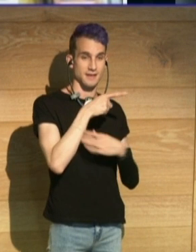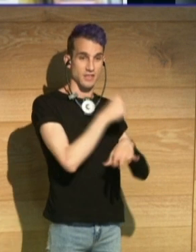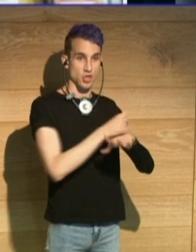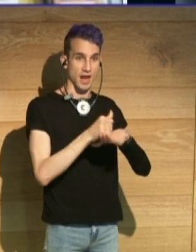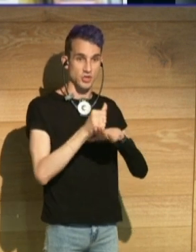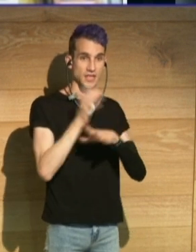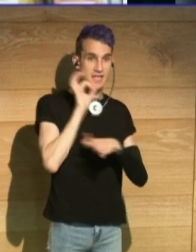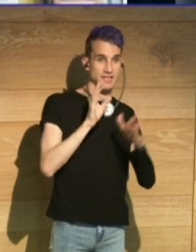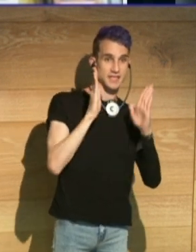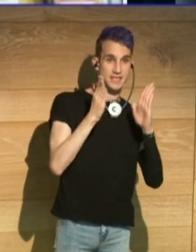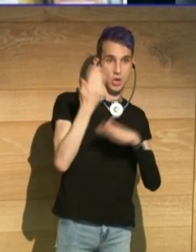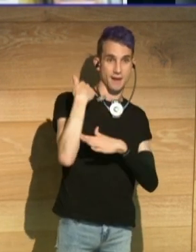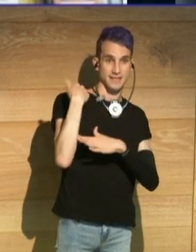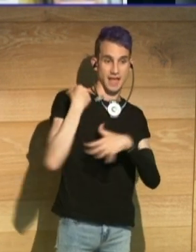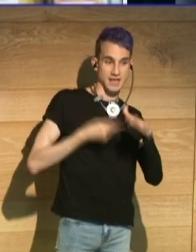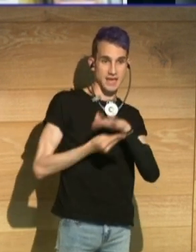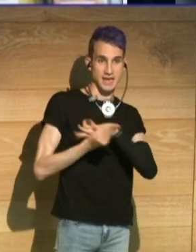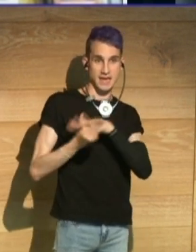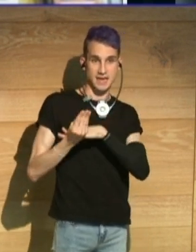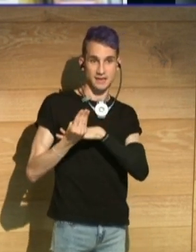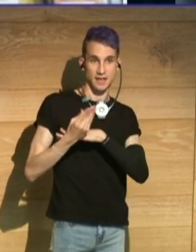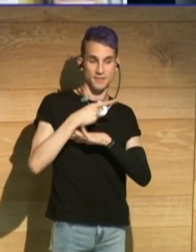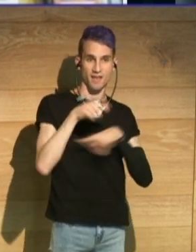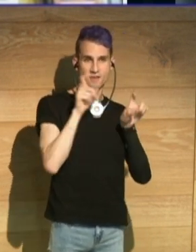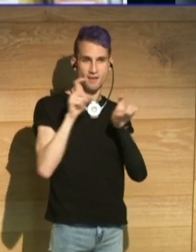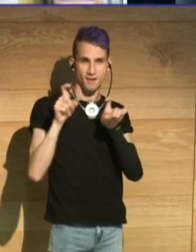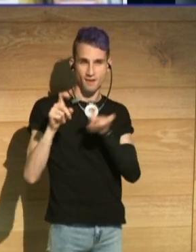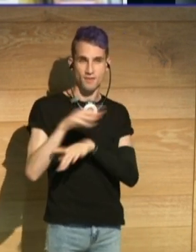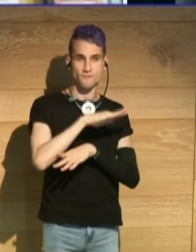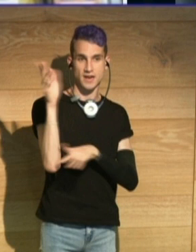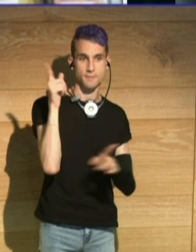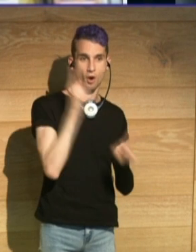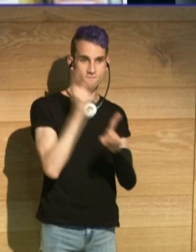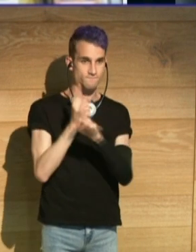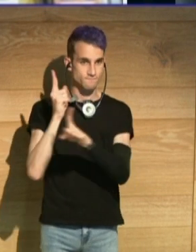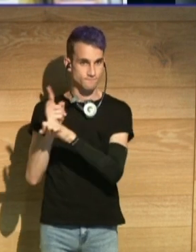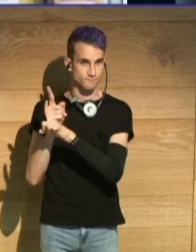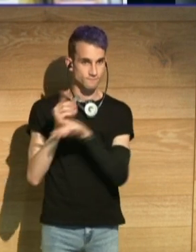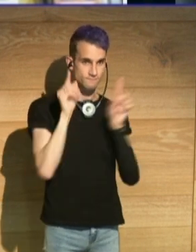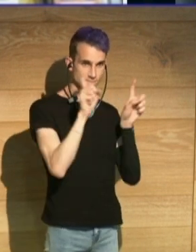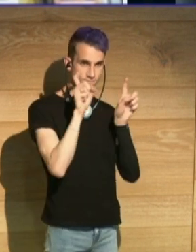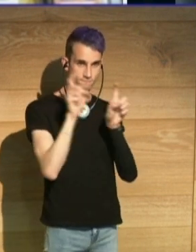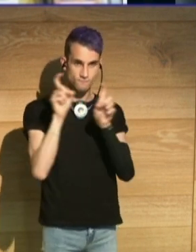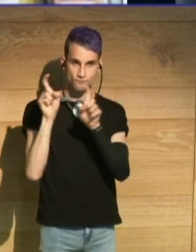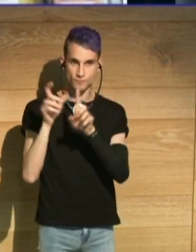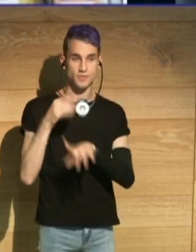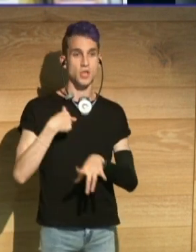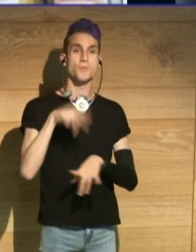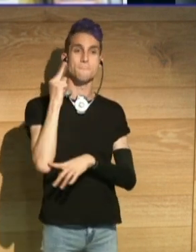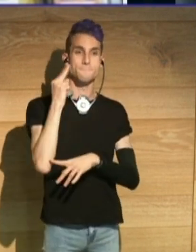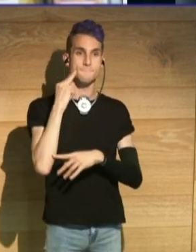valores democráticos con una fuerte huella antifascista. Así que tenía el problema, el miedo más bien, de que